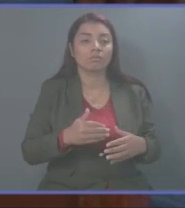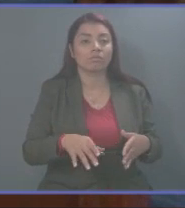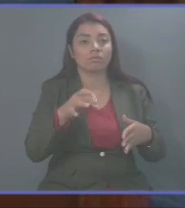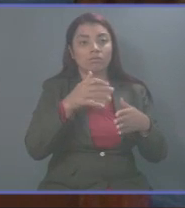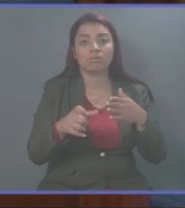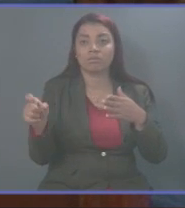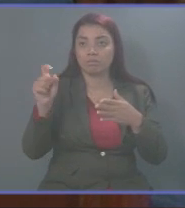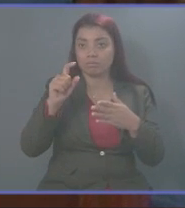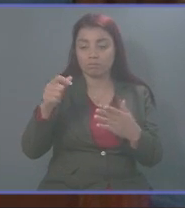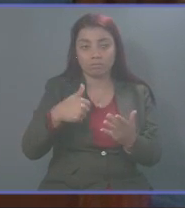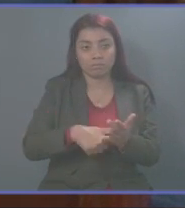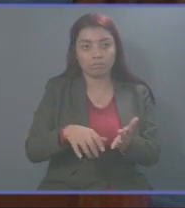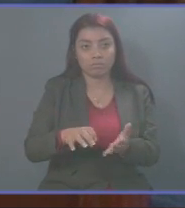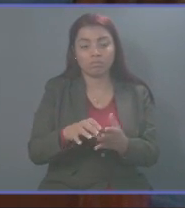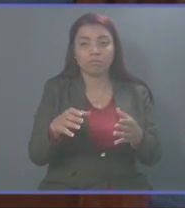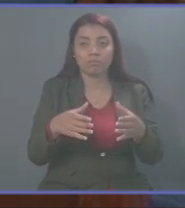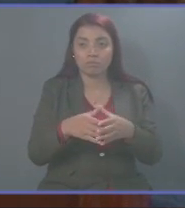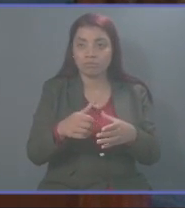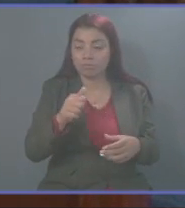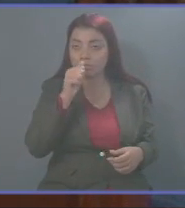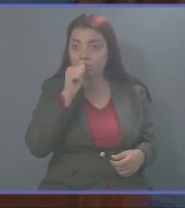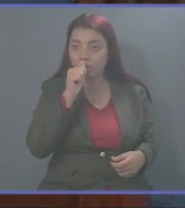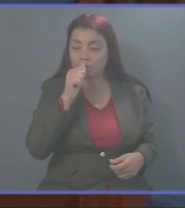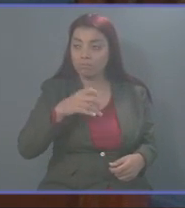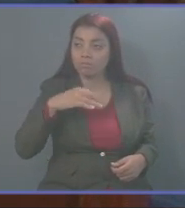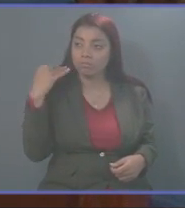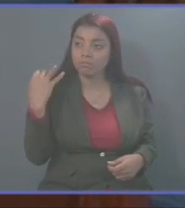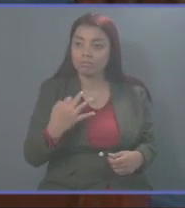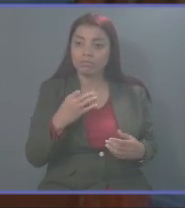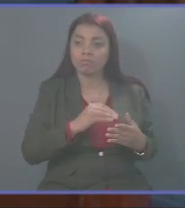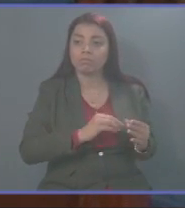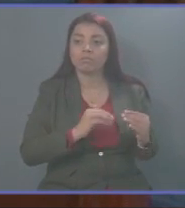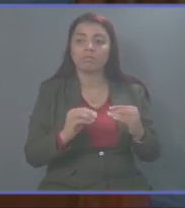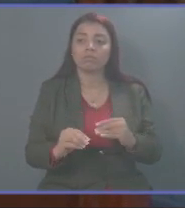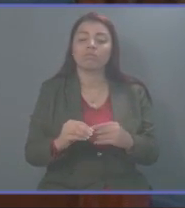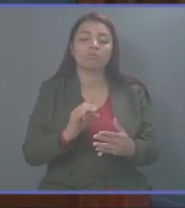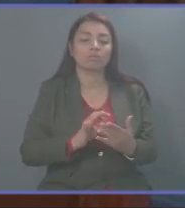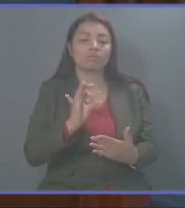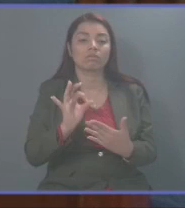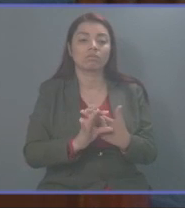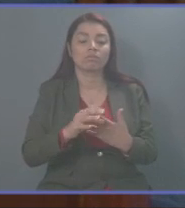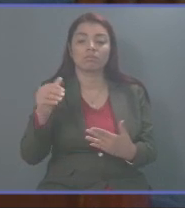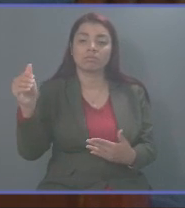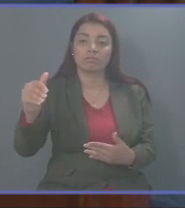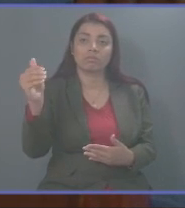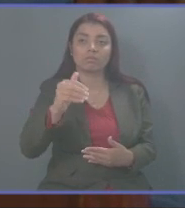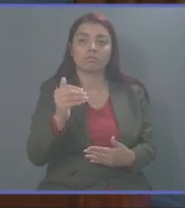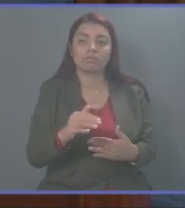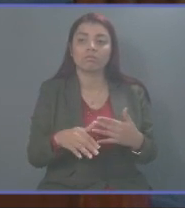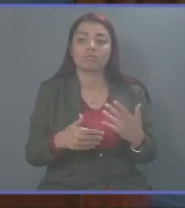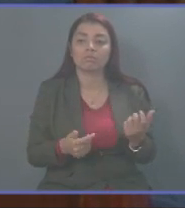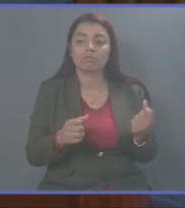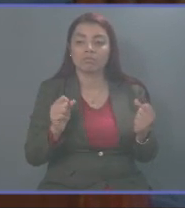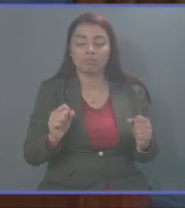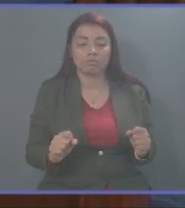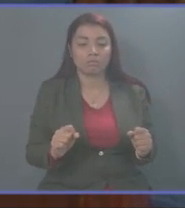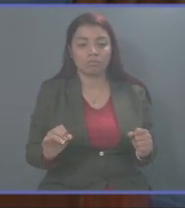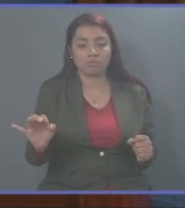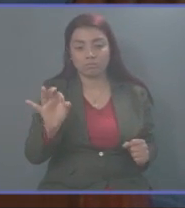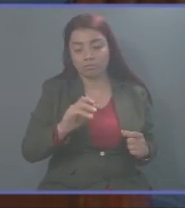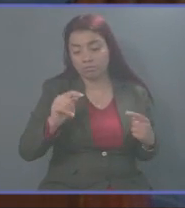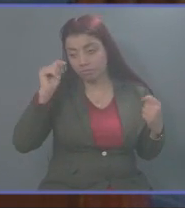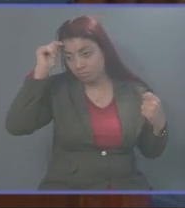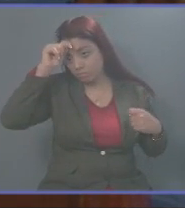las municipalidades y el sector privado, deben implementar estrategias y programas educativos orientados a sensibilizar y generar